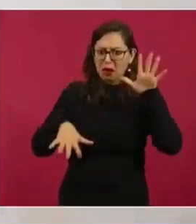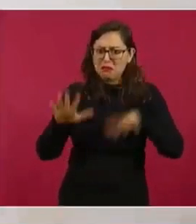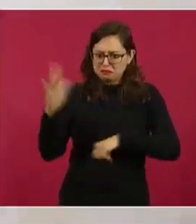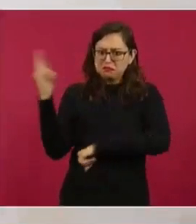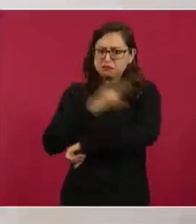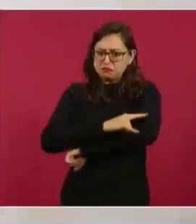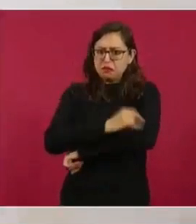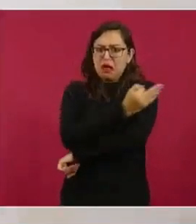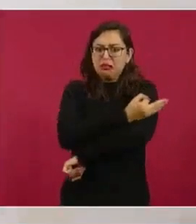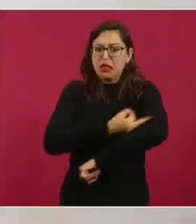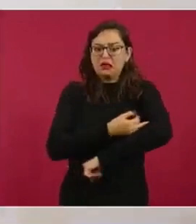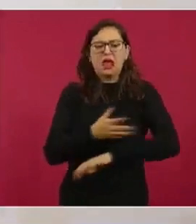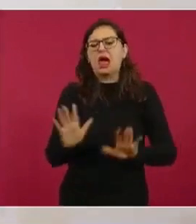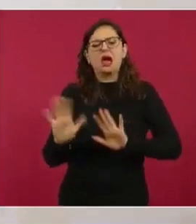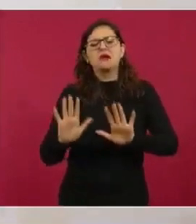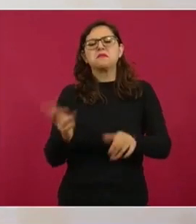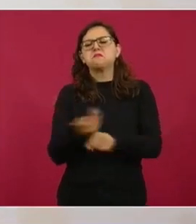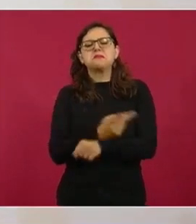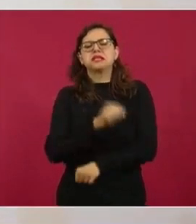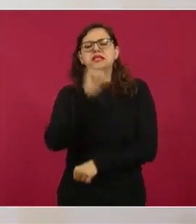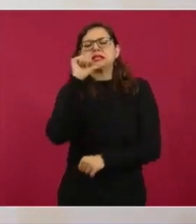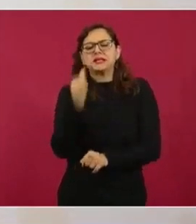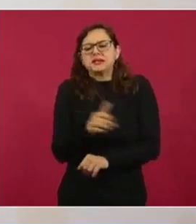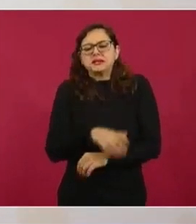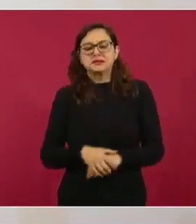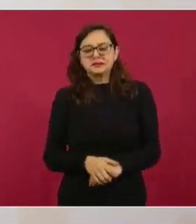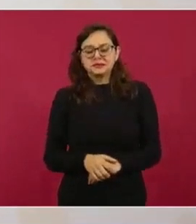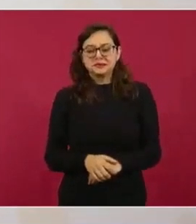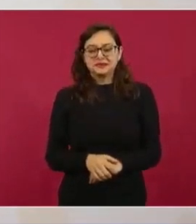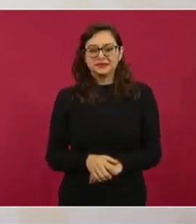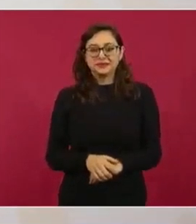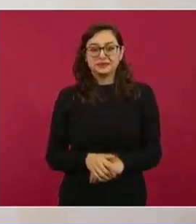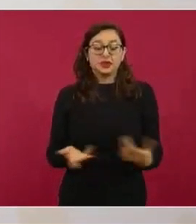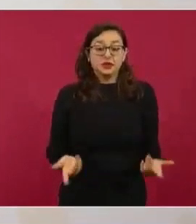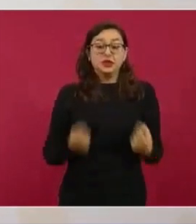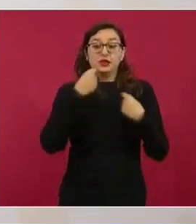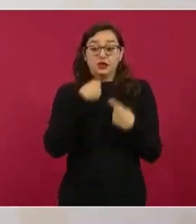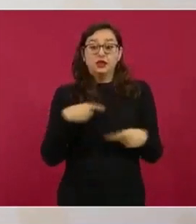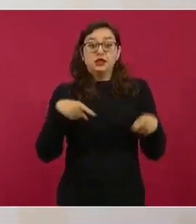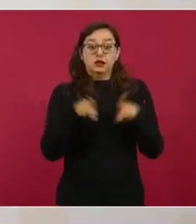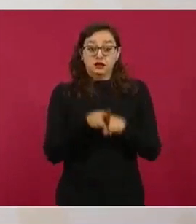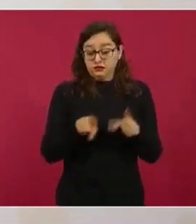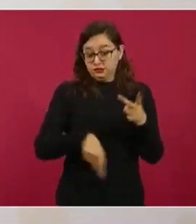Y ya no hay esa campaña. En el caso de teléfonos de México,